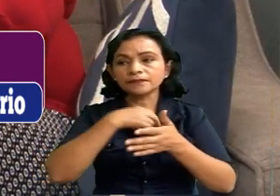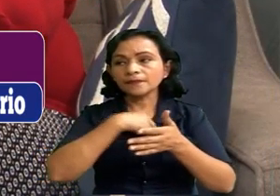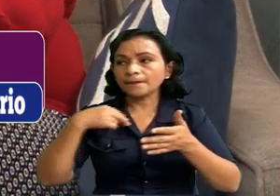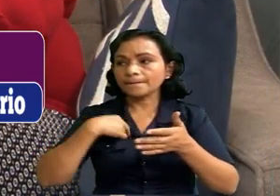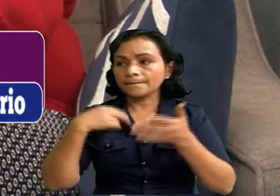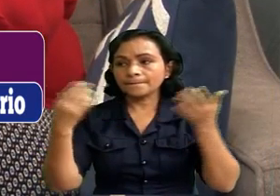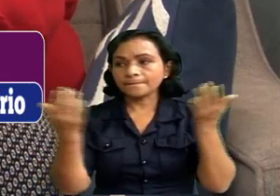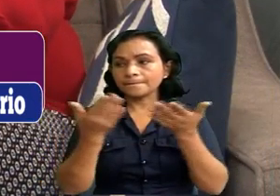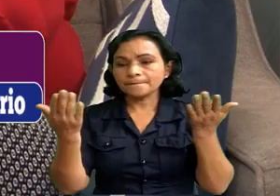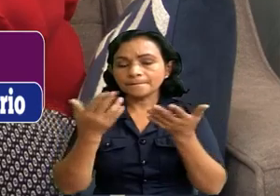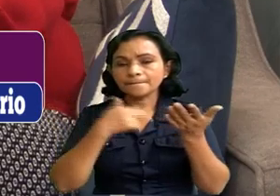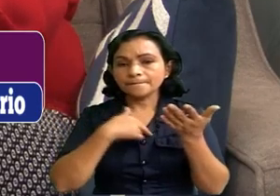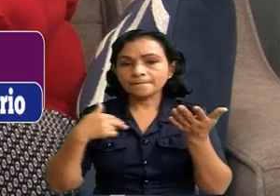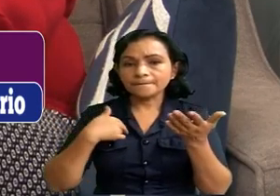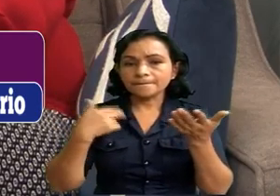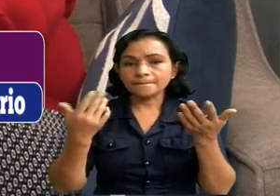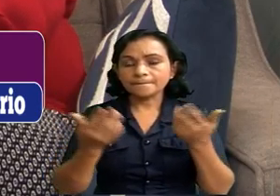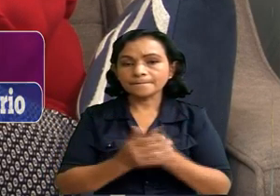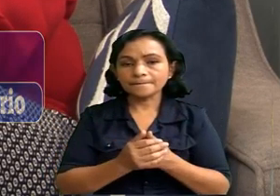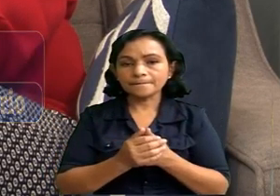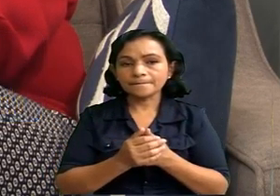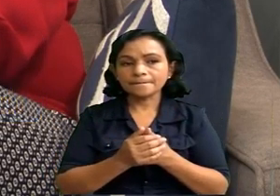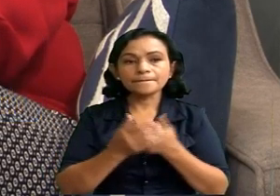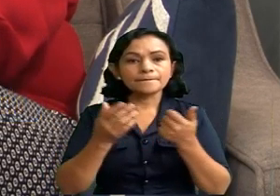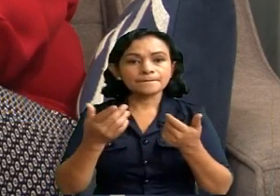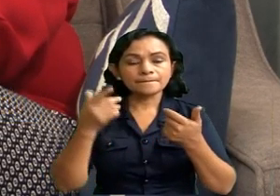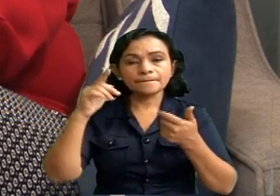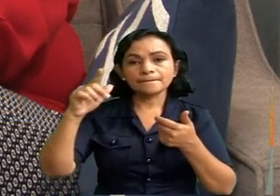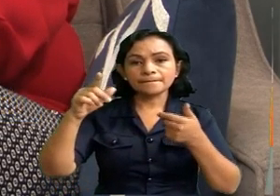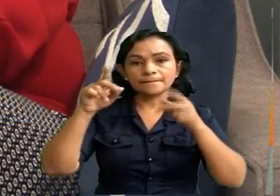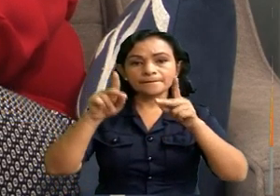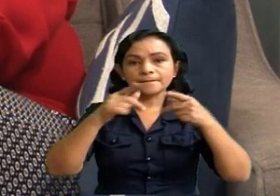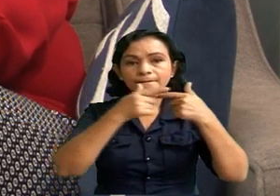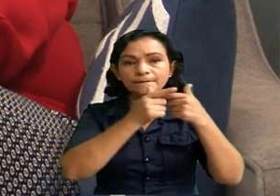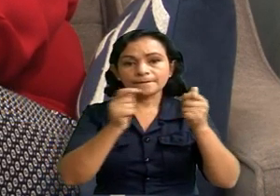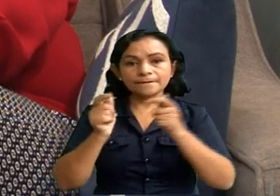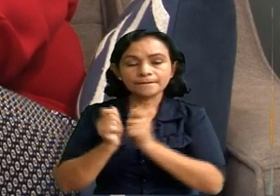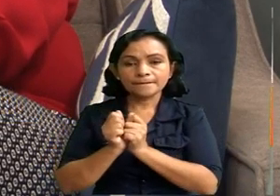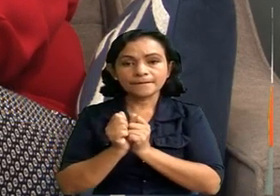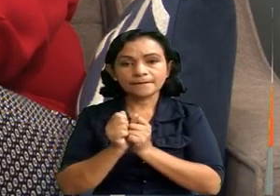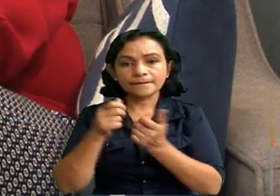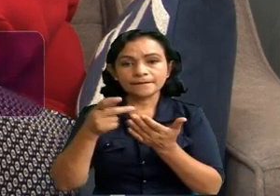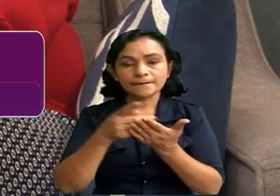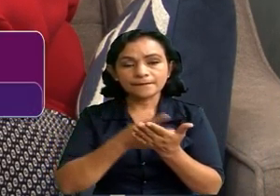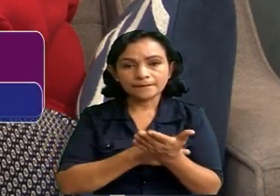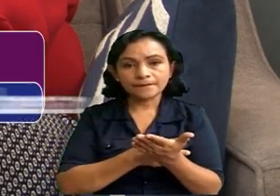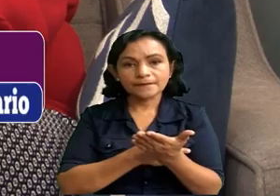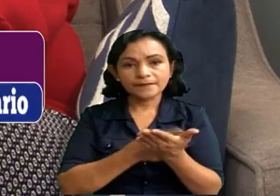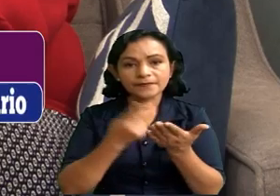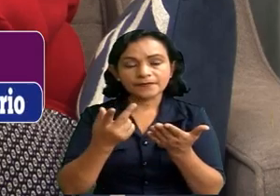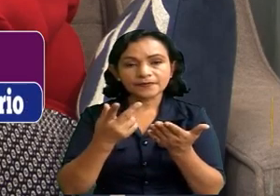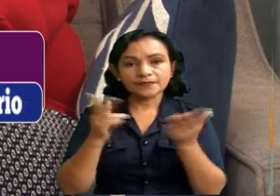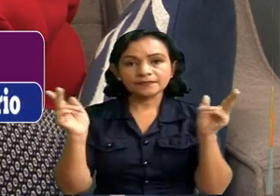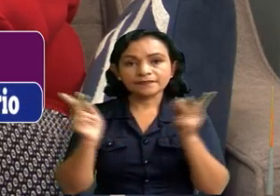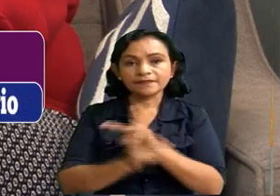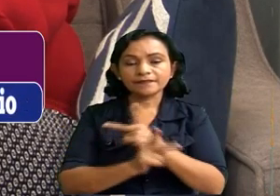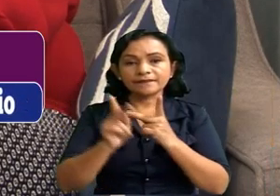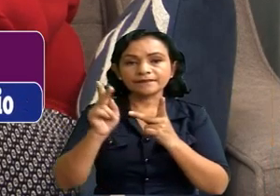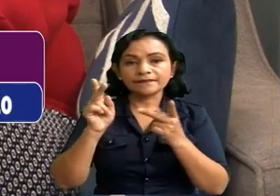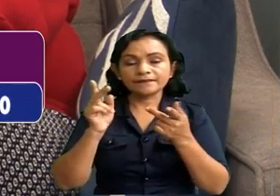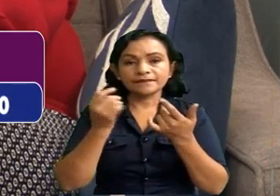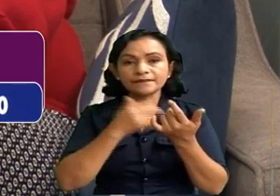el capitalismo, contra la burguesía, en ese proyecto terrible del neoliberalismo